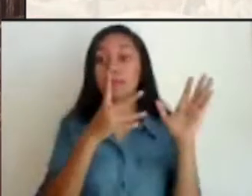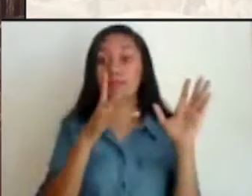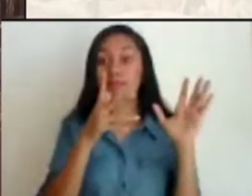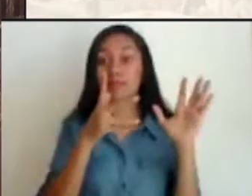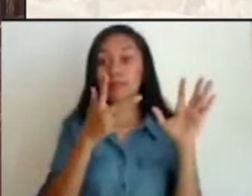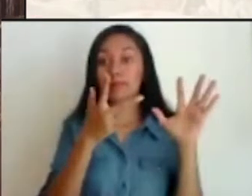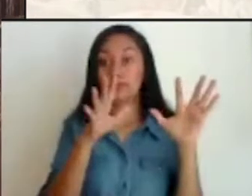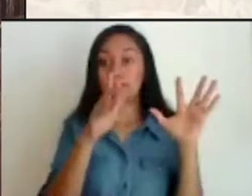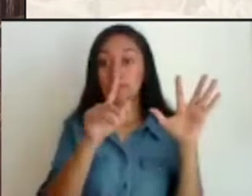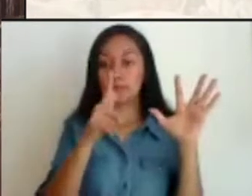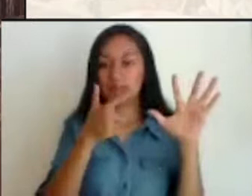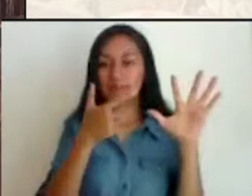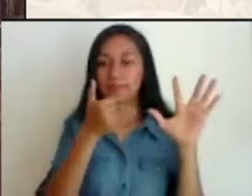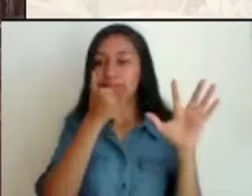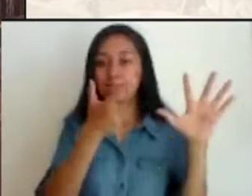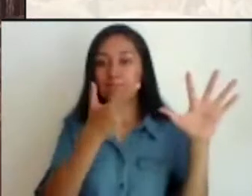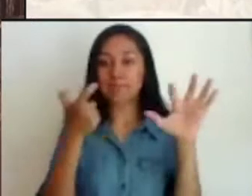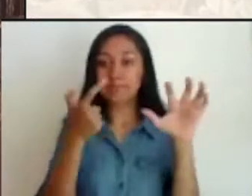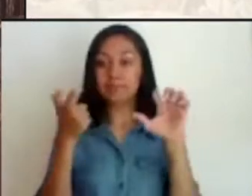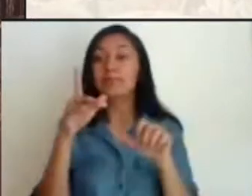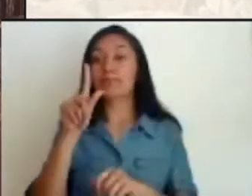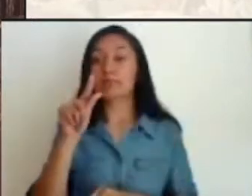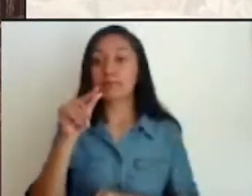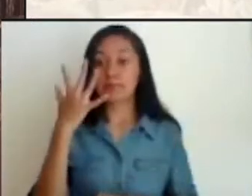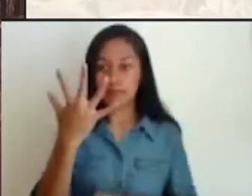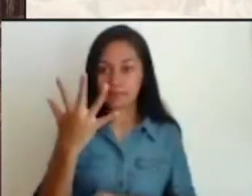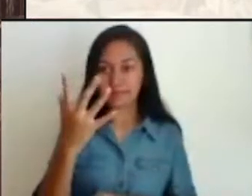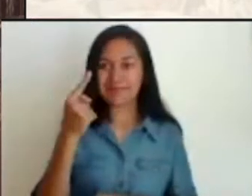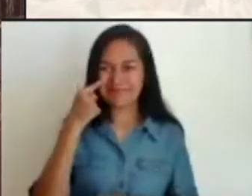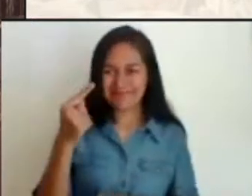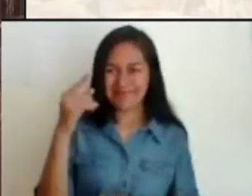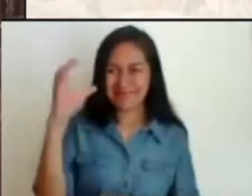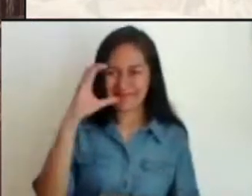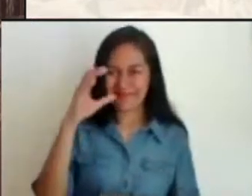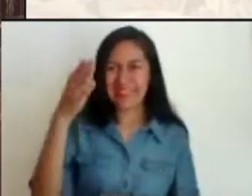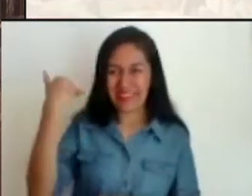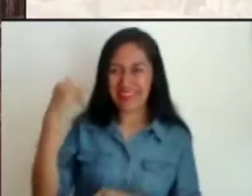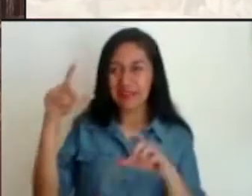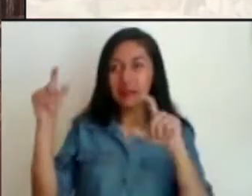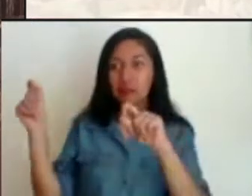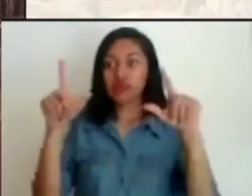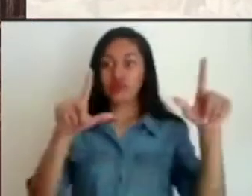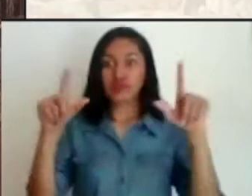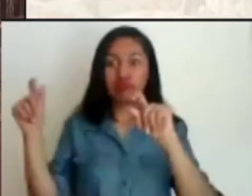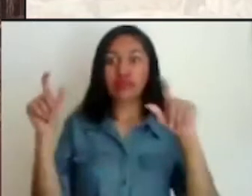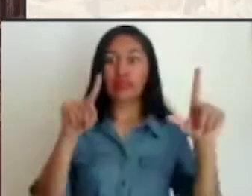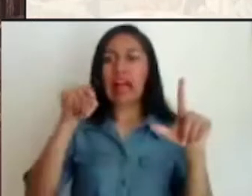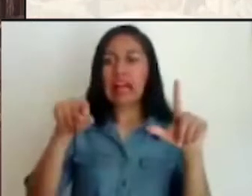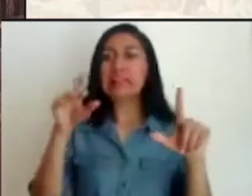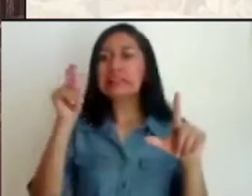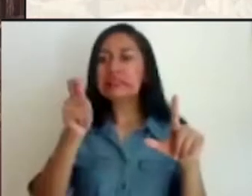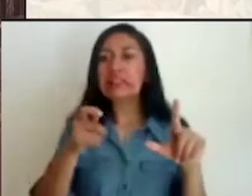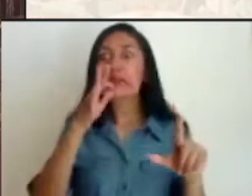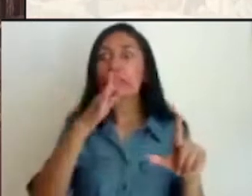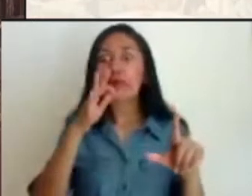a establecer en la Iglesia del Redentor, que fue la que vimos en las dos imágenes anteriores, una gran festividad que se da justamente